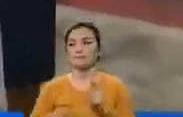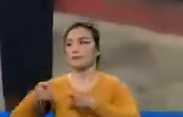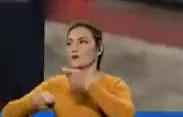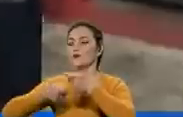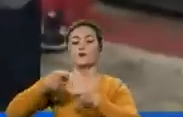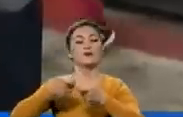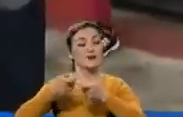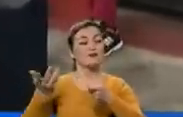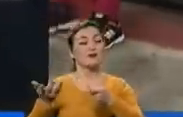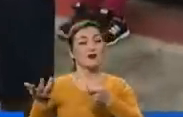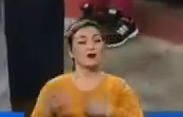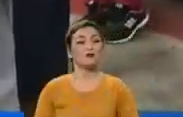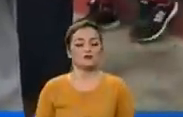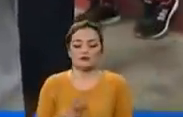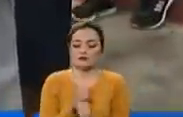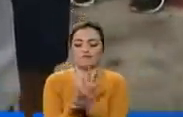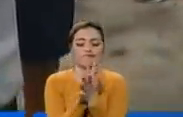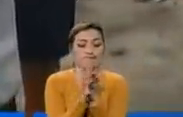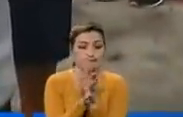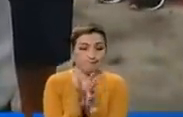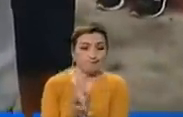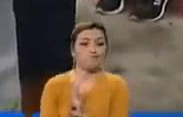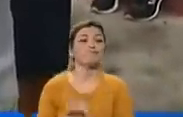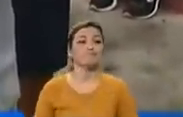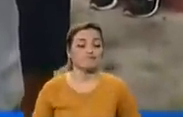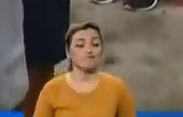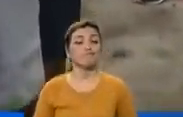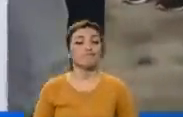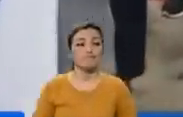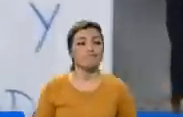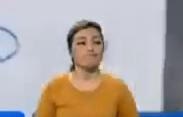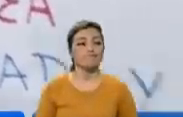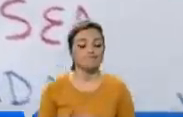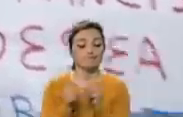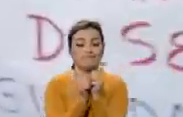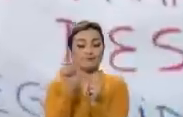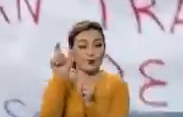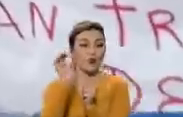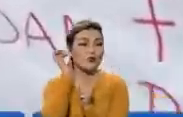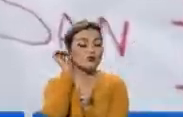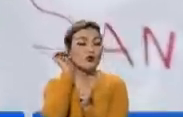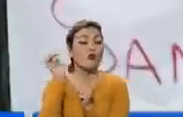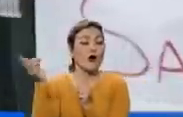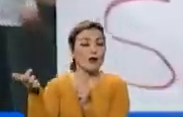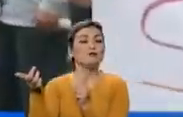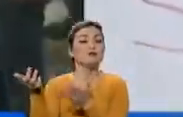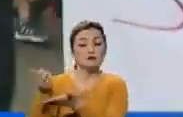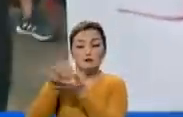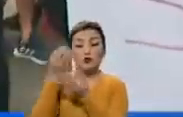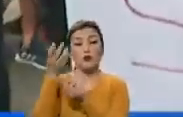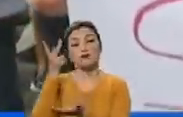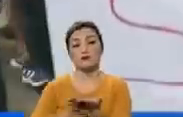informales está generando inseguridad, aseguran los moradores. Está con nosotros una de ellas para que nos cuente qué